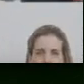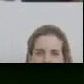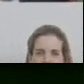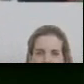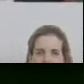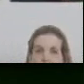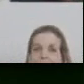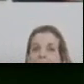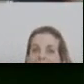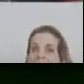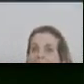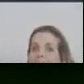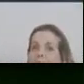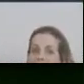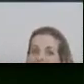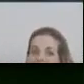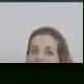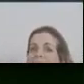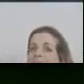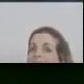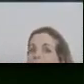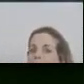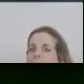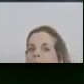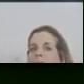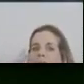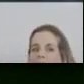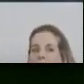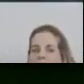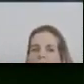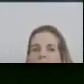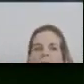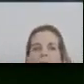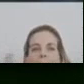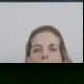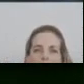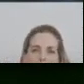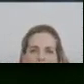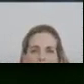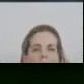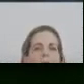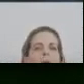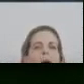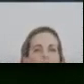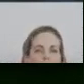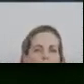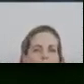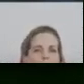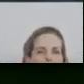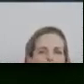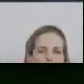Y es el deber de cada uno de nosotros ir en socorro